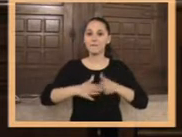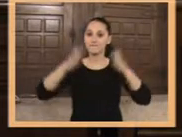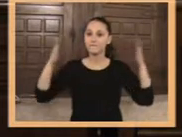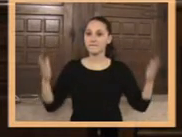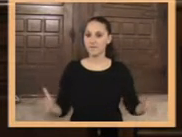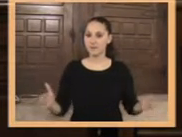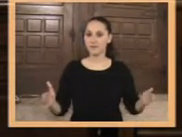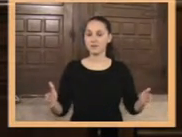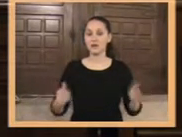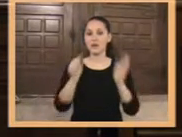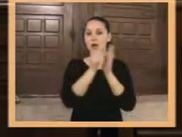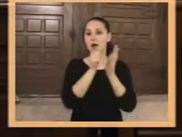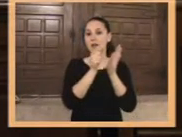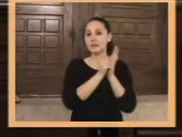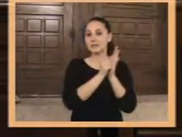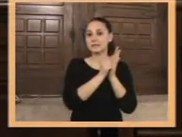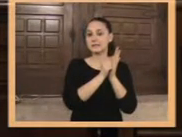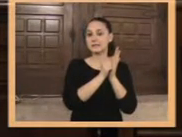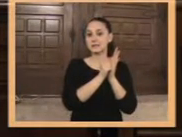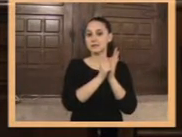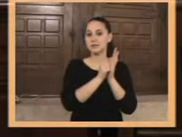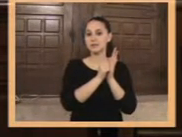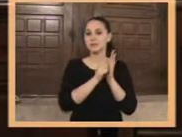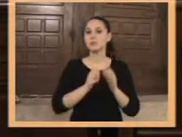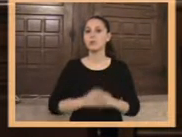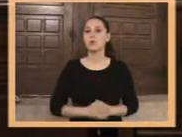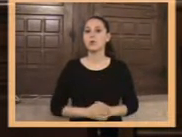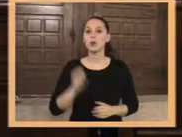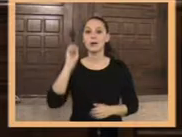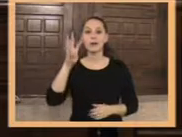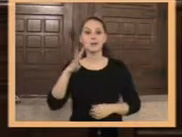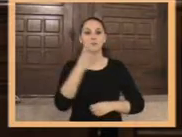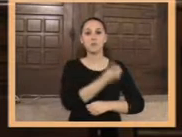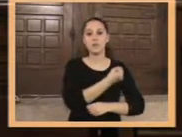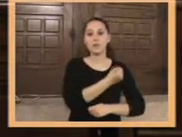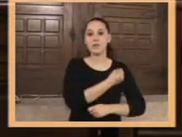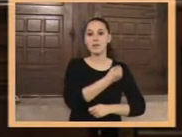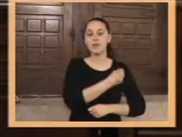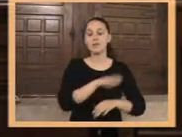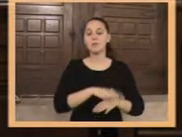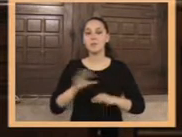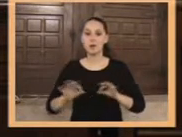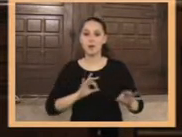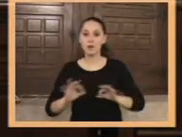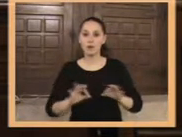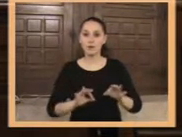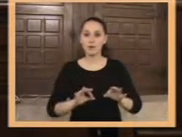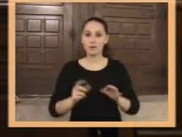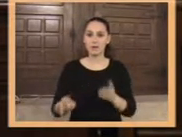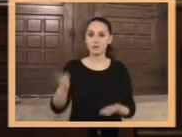artículo 79.1F de la Ley 15/2001 de 14 de diciembre del suelo y ordenación territorial de Extremadura,